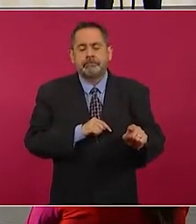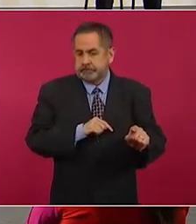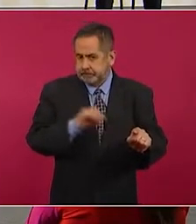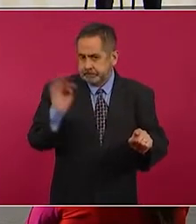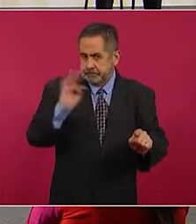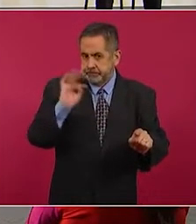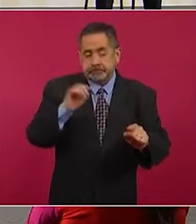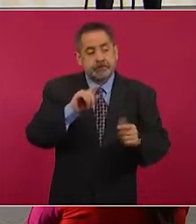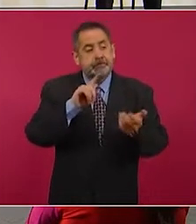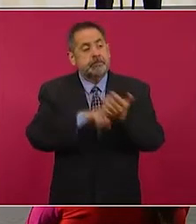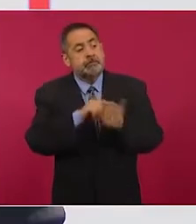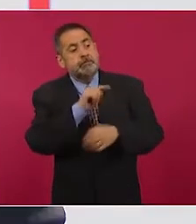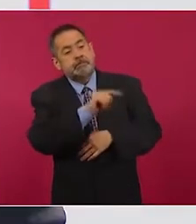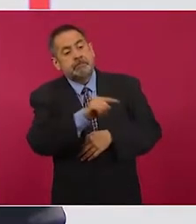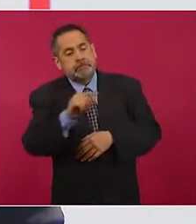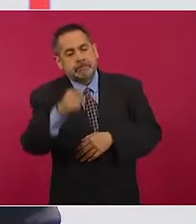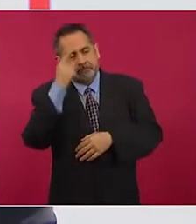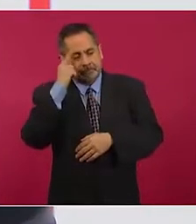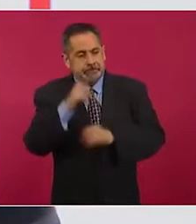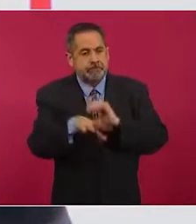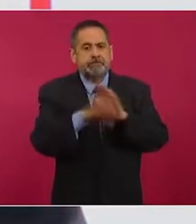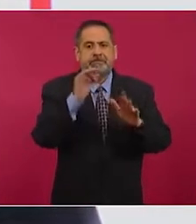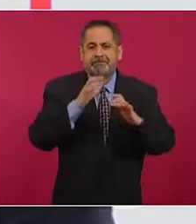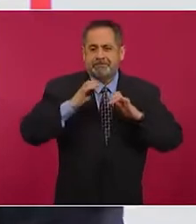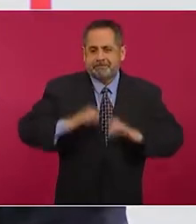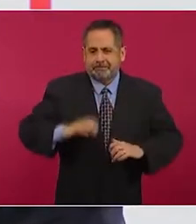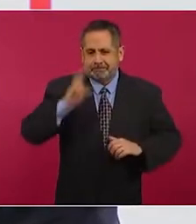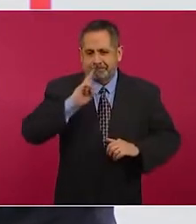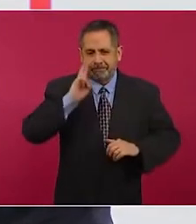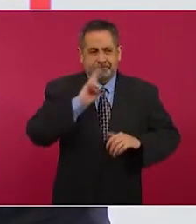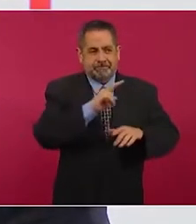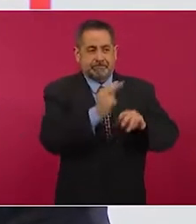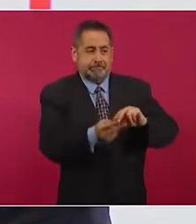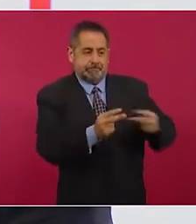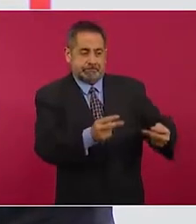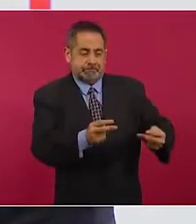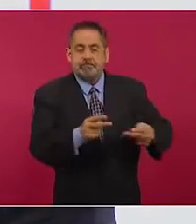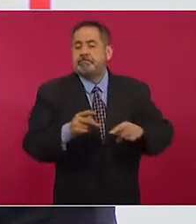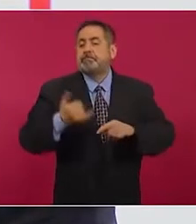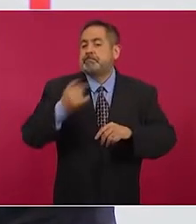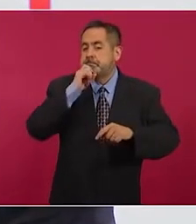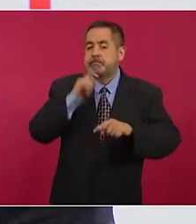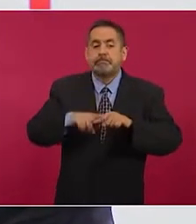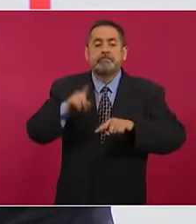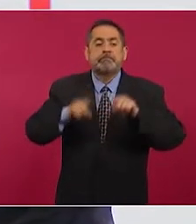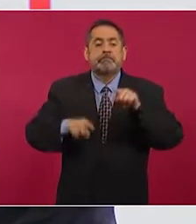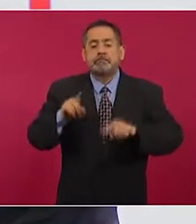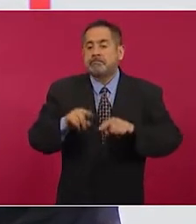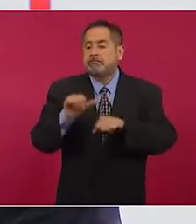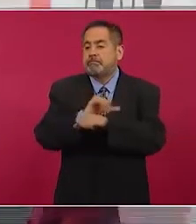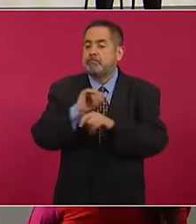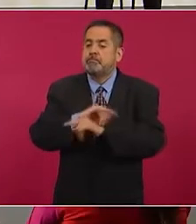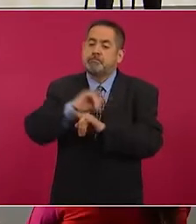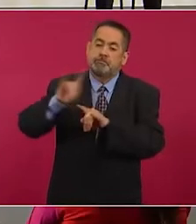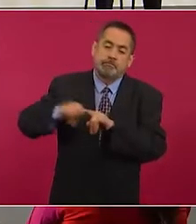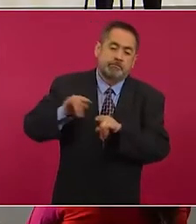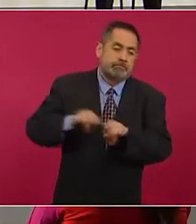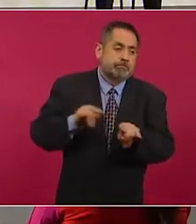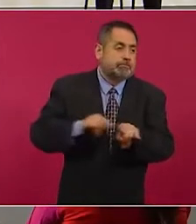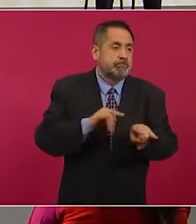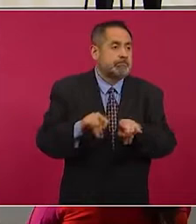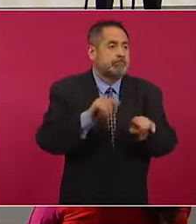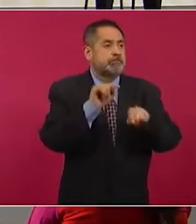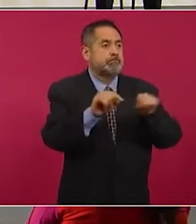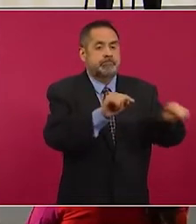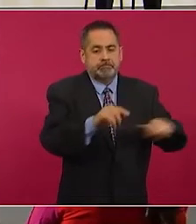posibles lugares según la probable ruta que siguieron los autores materiales de estos hechos.